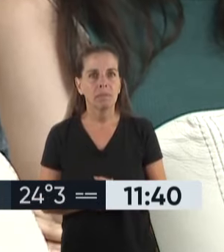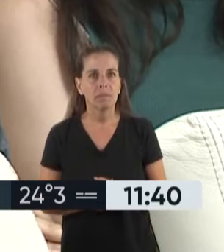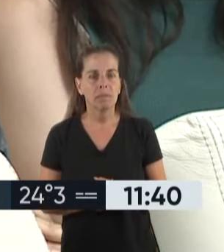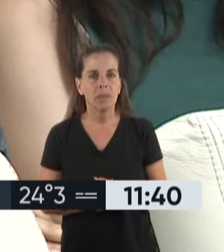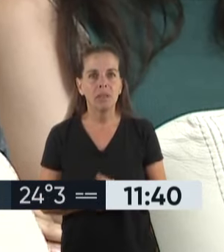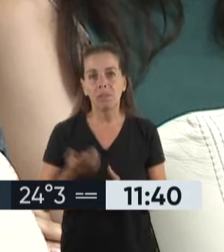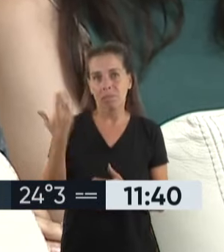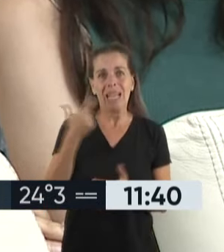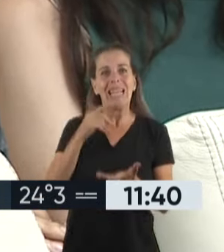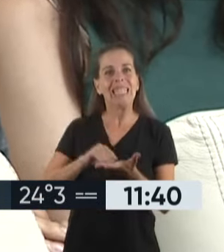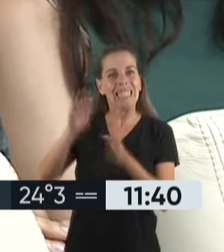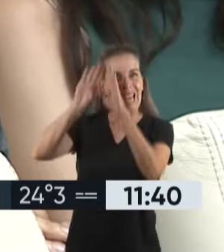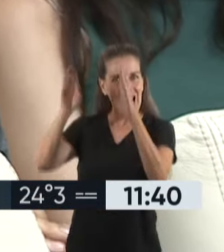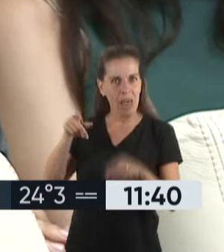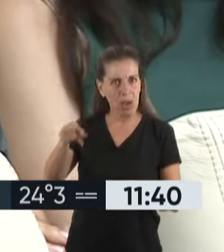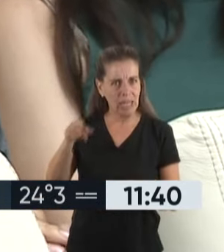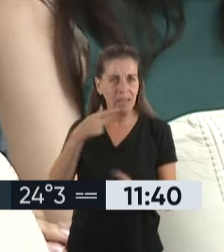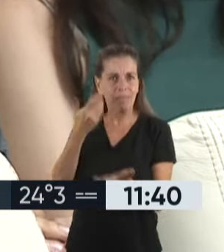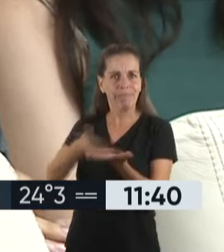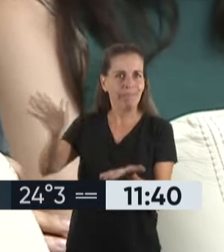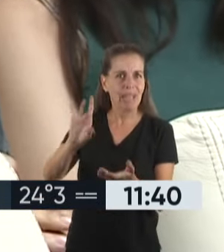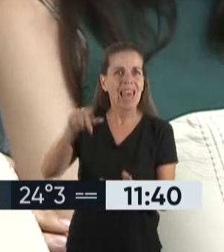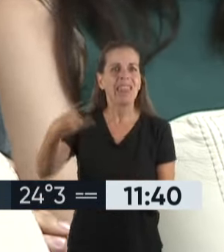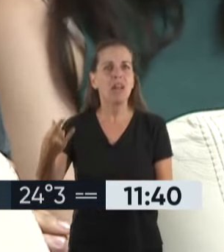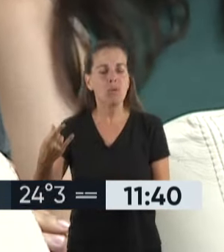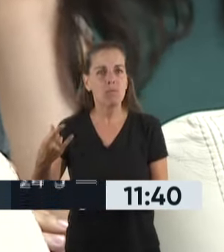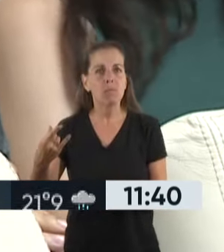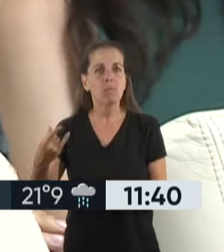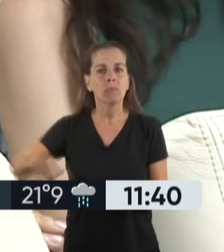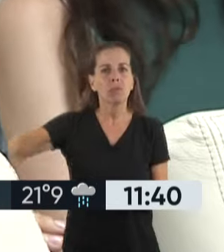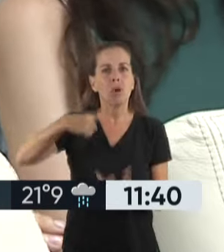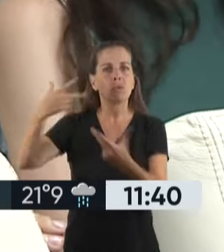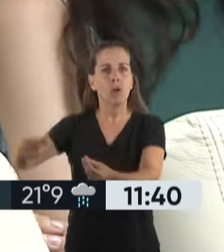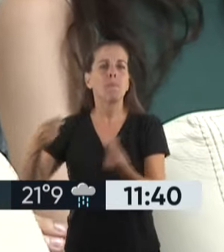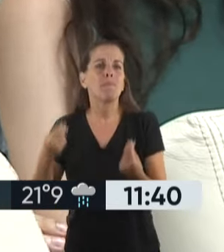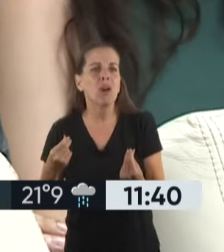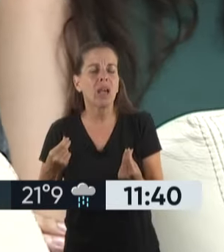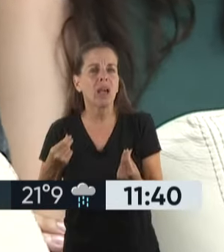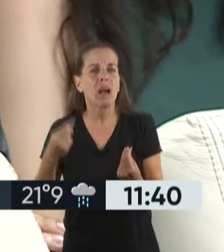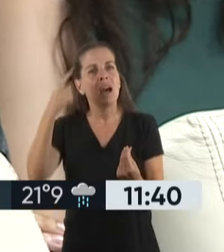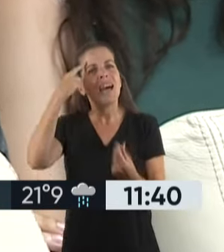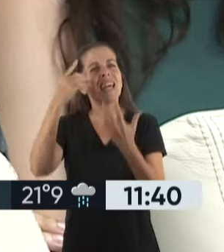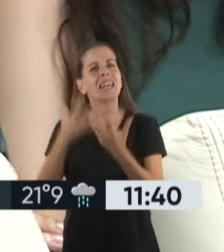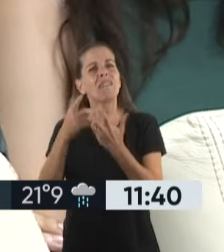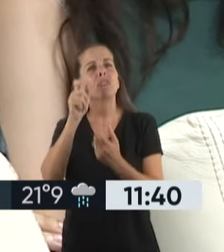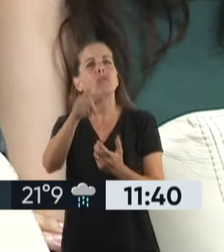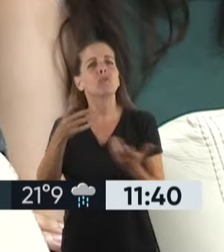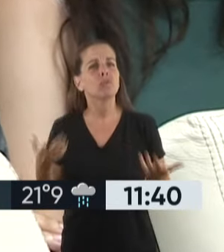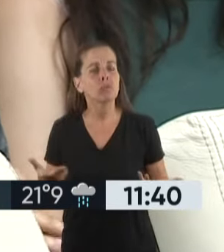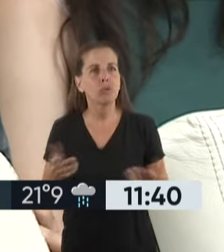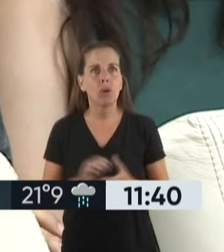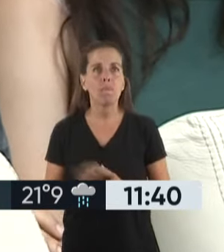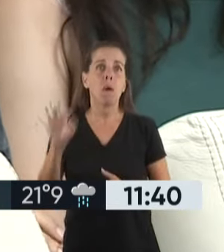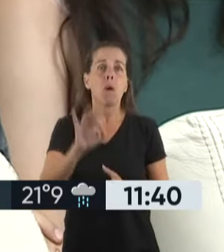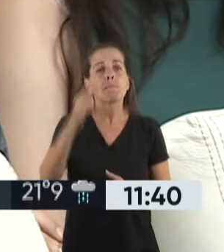en el senado con el Y si activa que pueda Elevar en lo que viene siendo